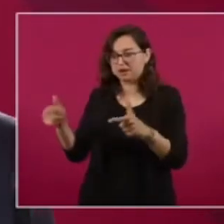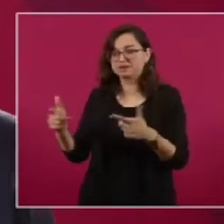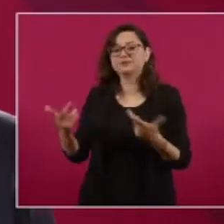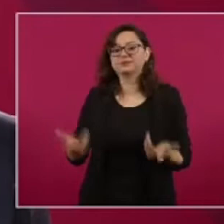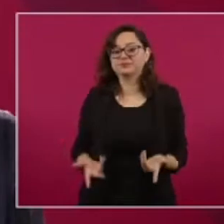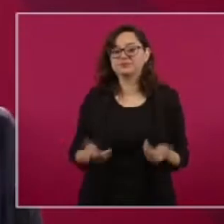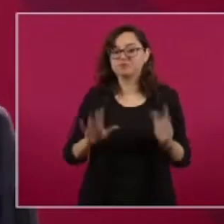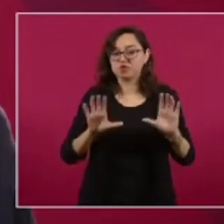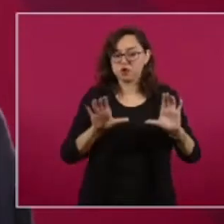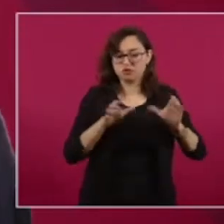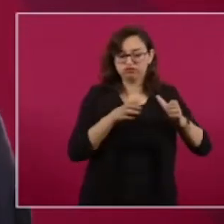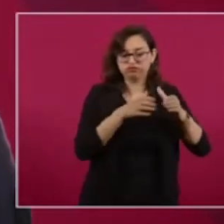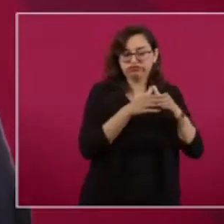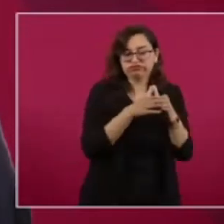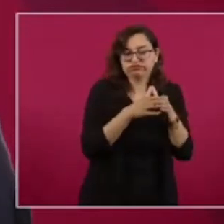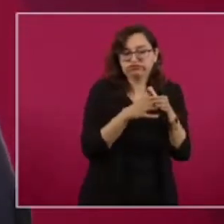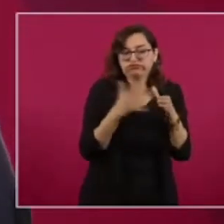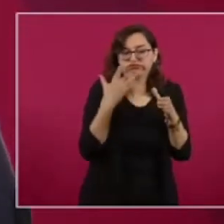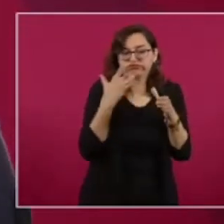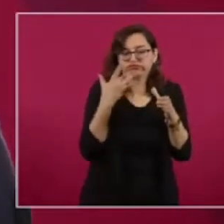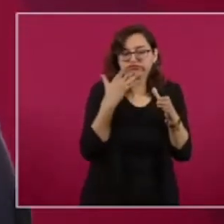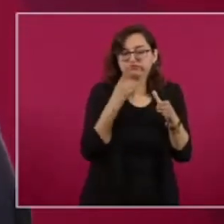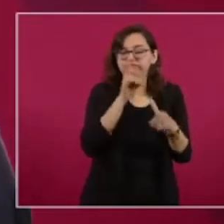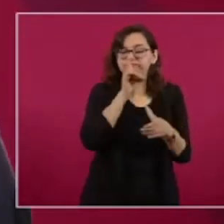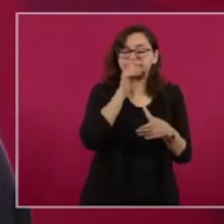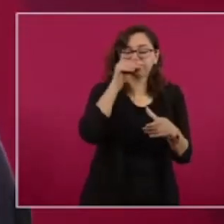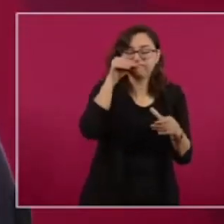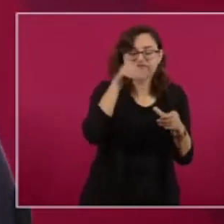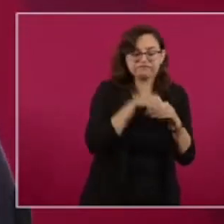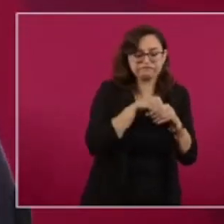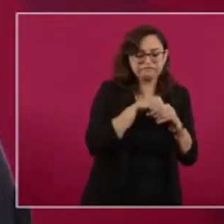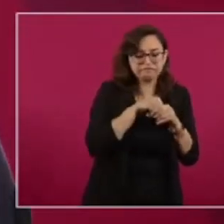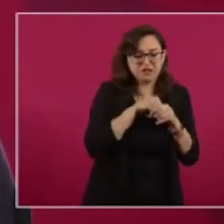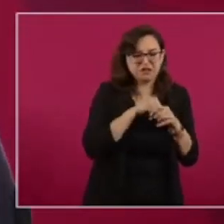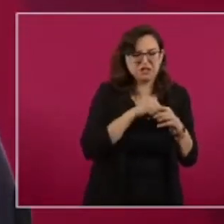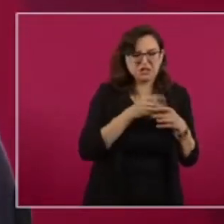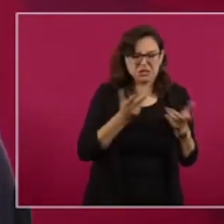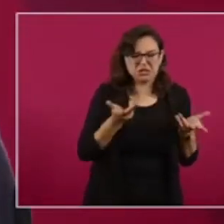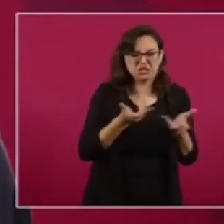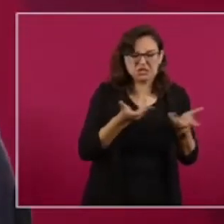a cabo en secreto,